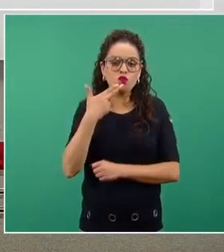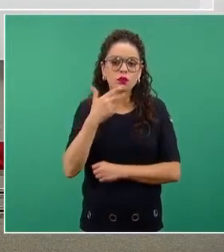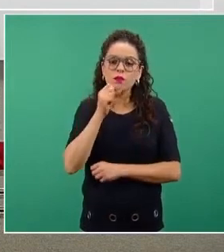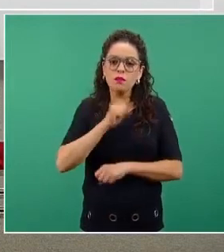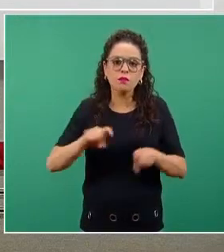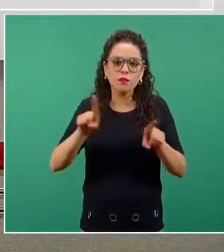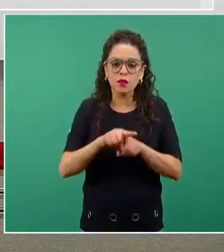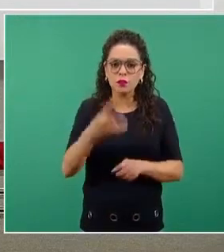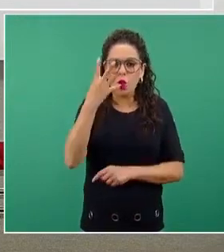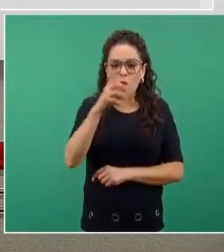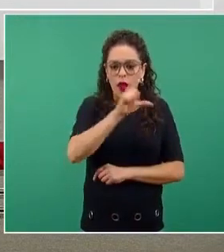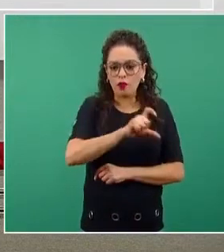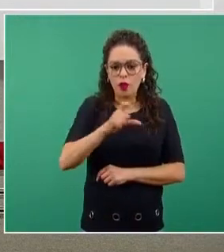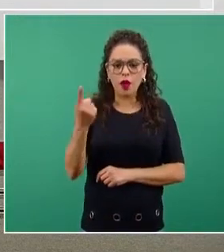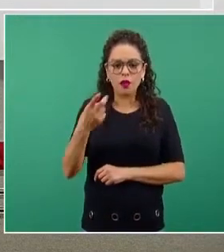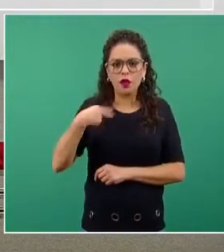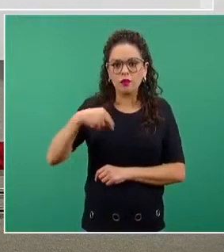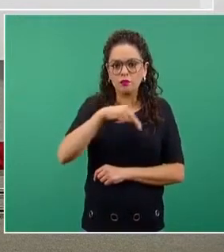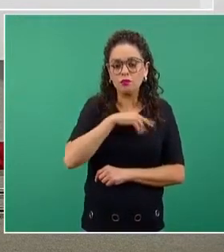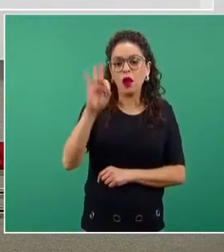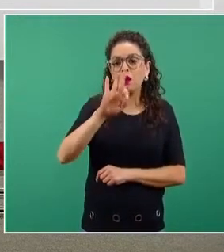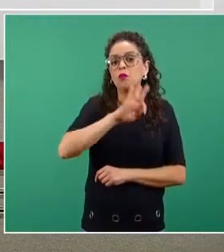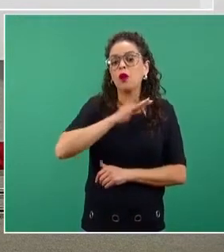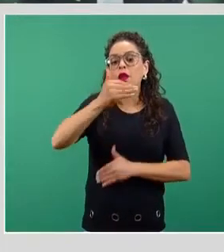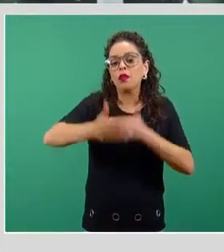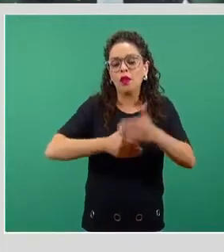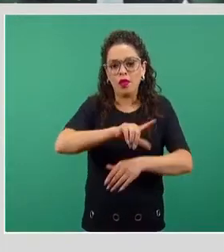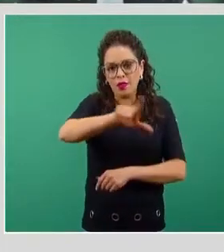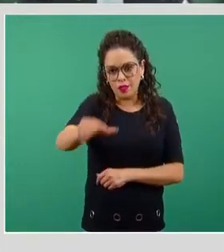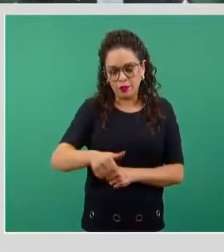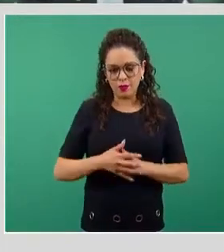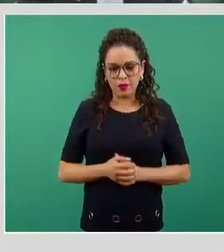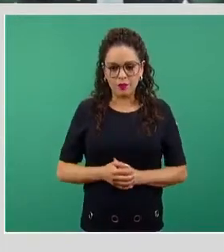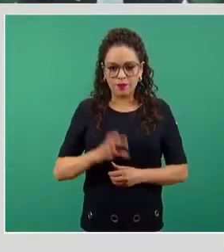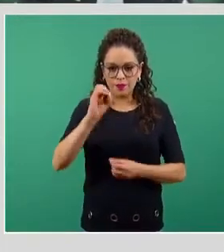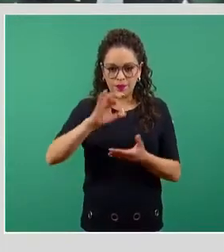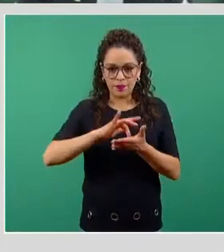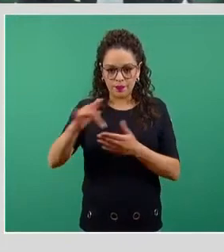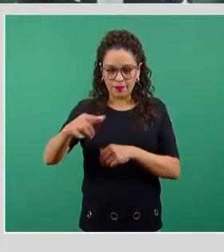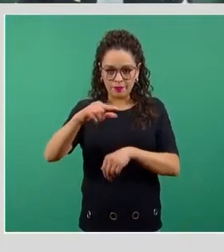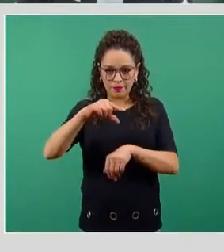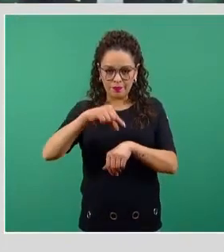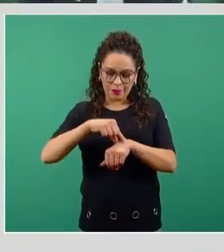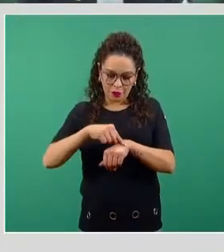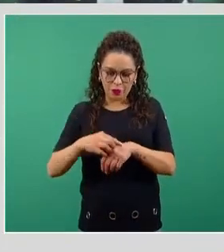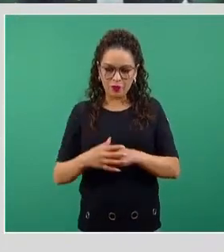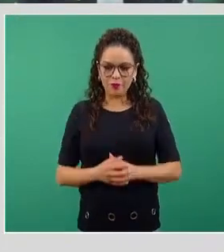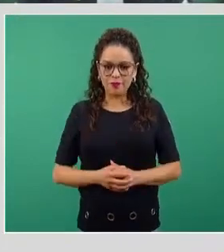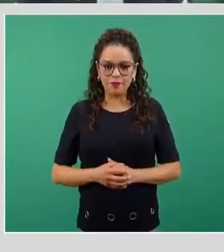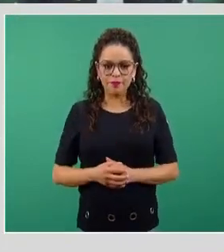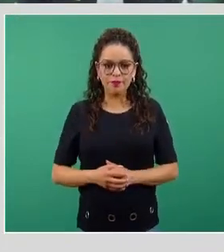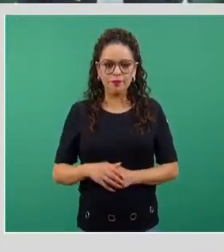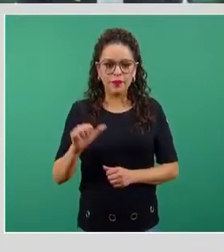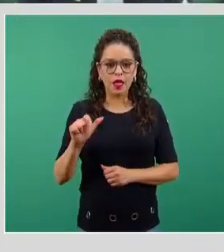vacunas pudieran presentarse más adelante en el país. Gracias, doctor. Muchas gracias, doctor